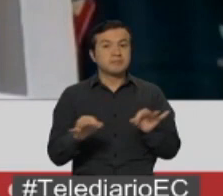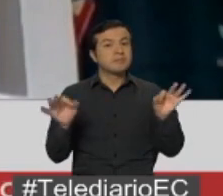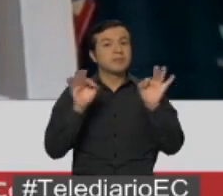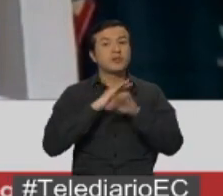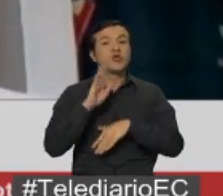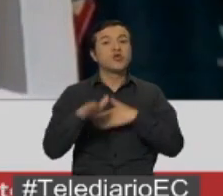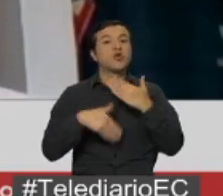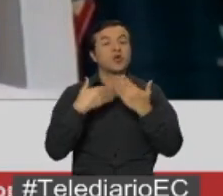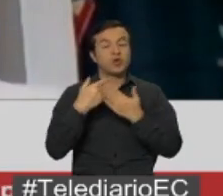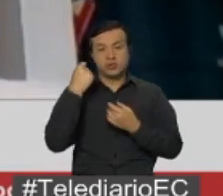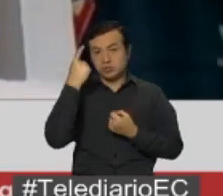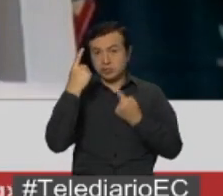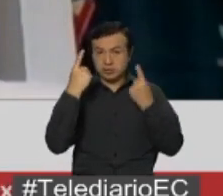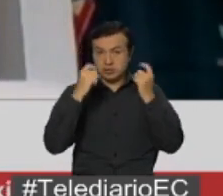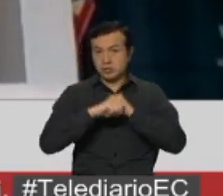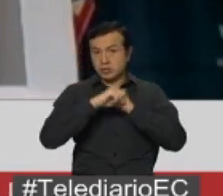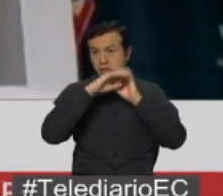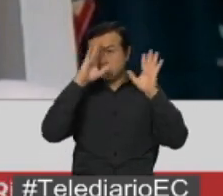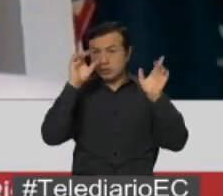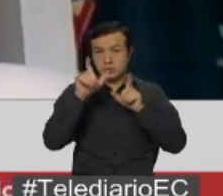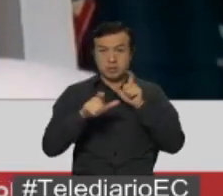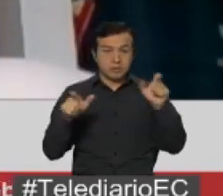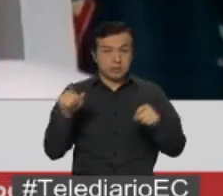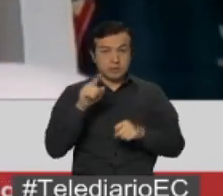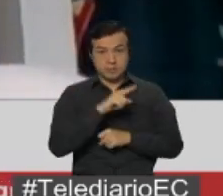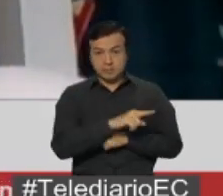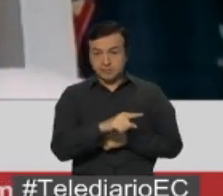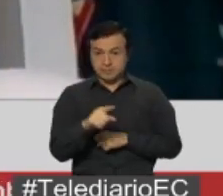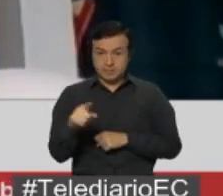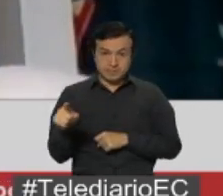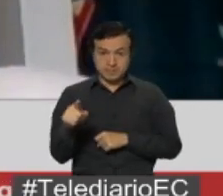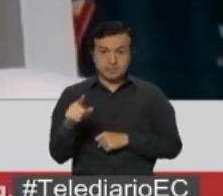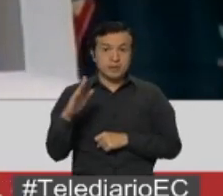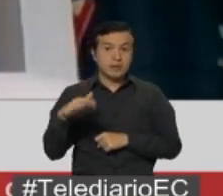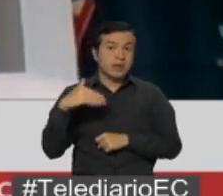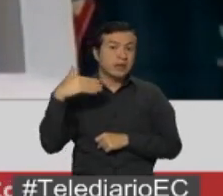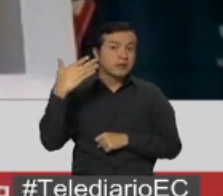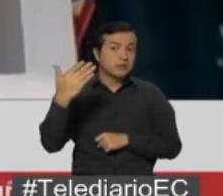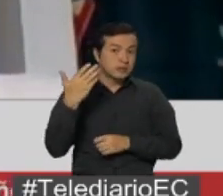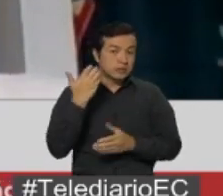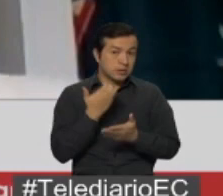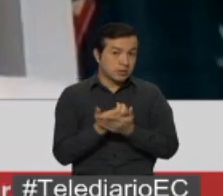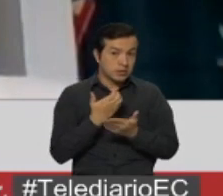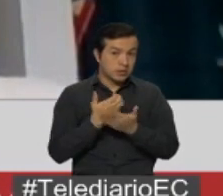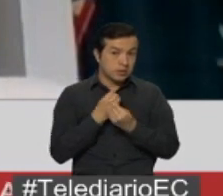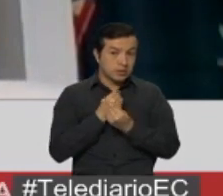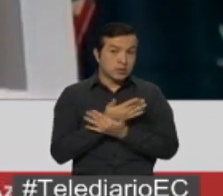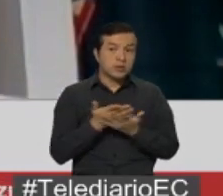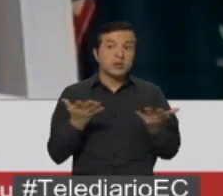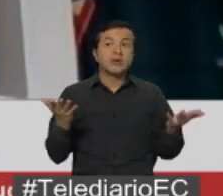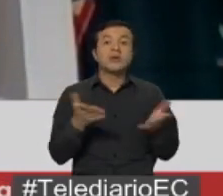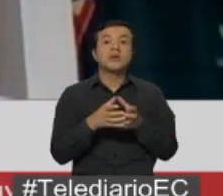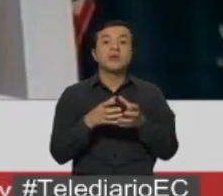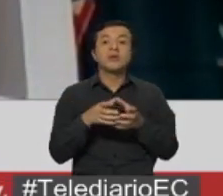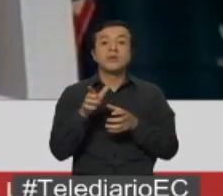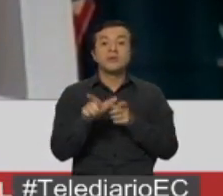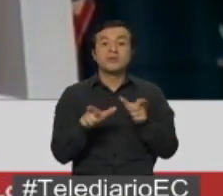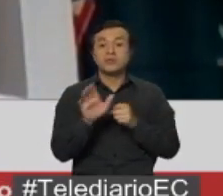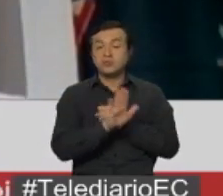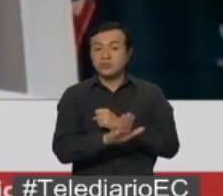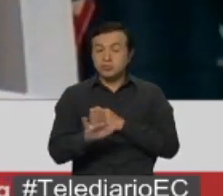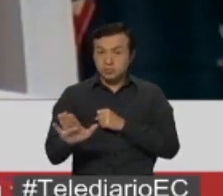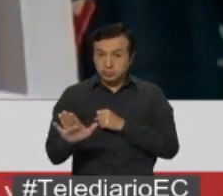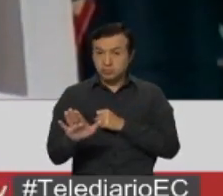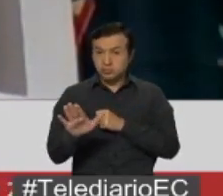todos estamos claros de lo que quienes van a tener que levantar luego la economía son precisamente los actores del sector